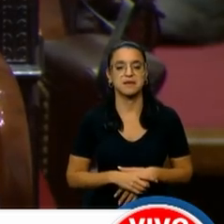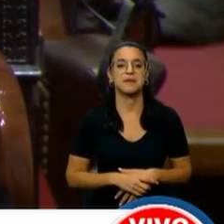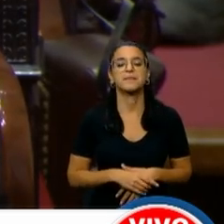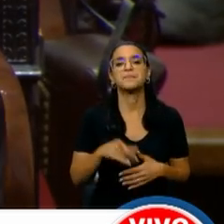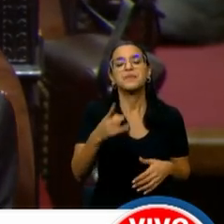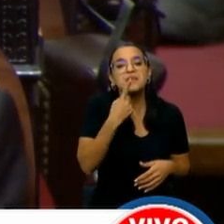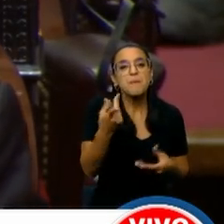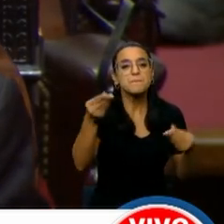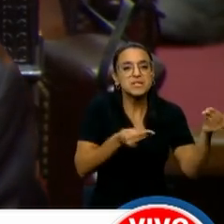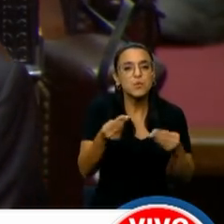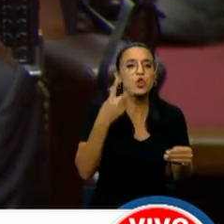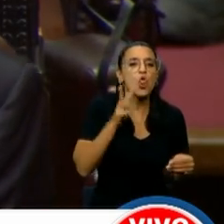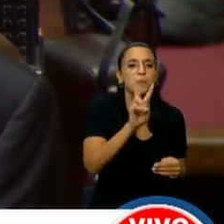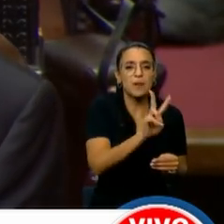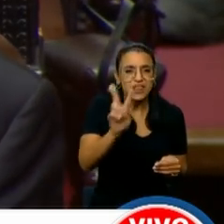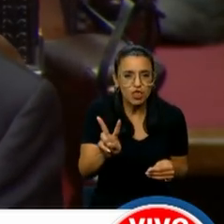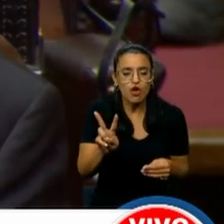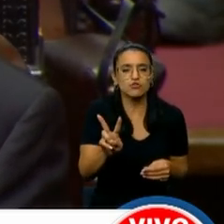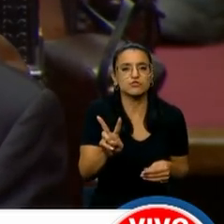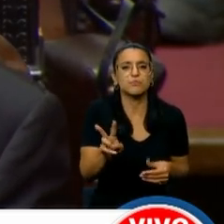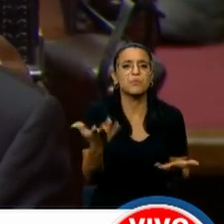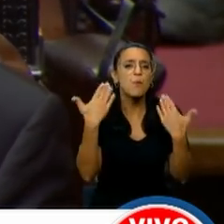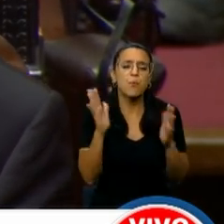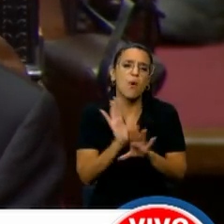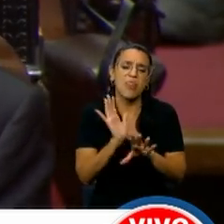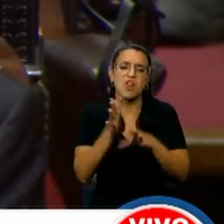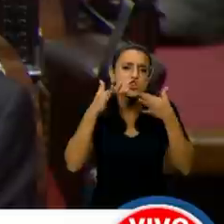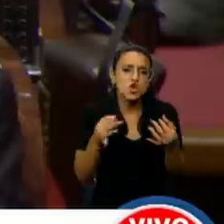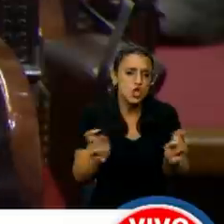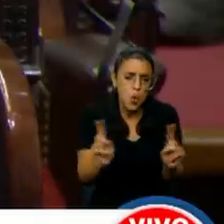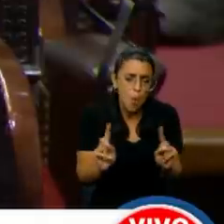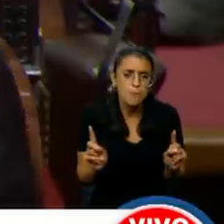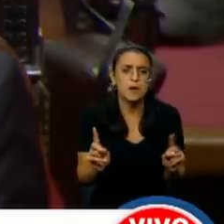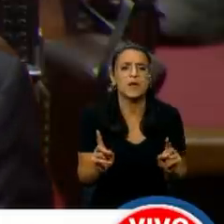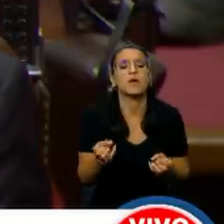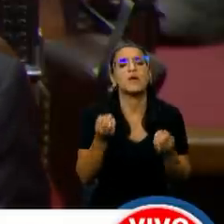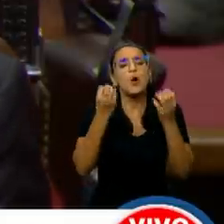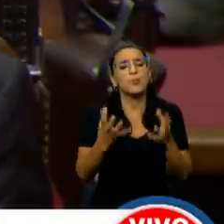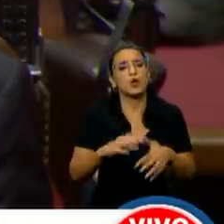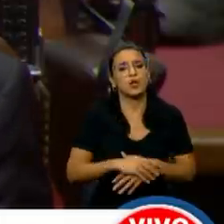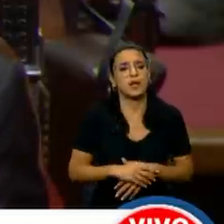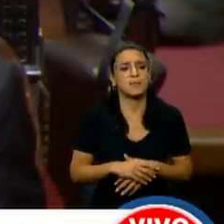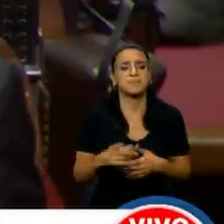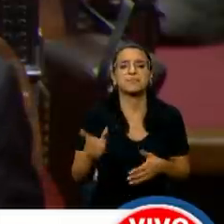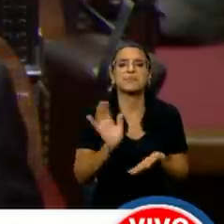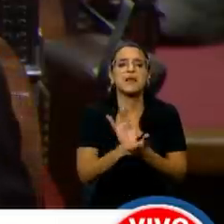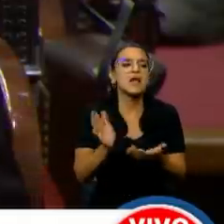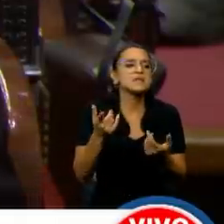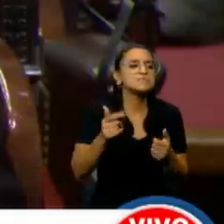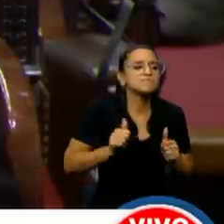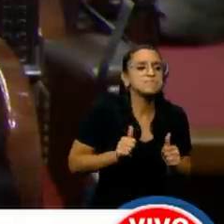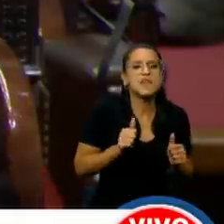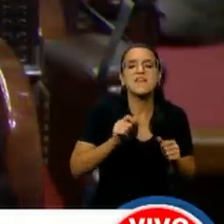se dice que el presupuesto 2022 puede no llegar a cumplirse porque la expectativa inflacionaria